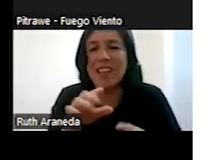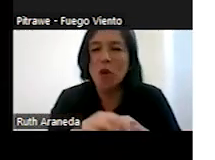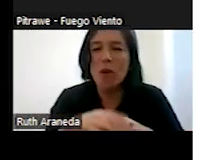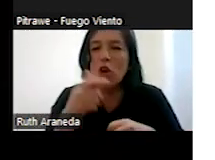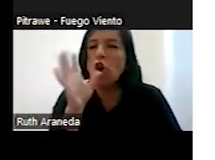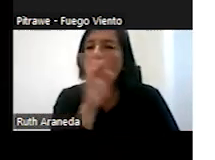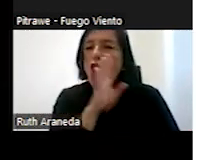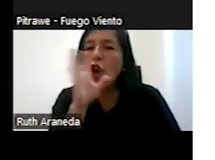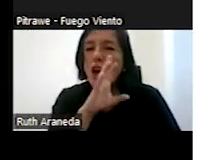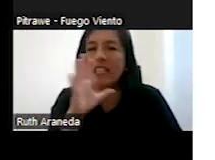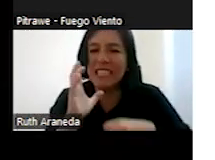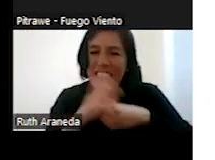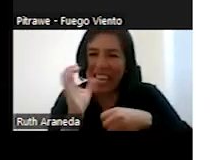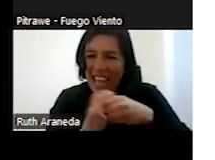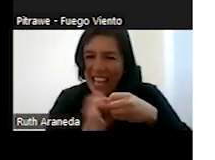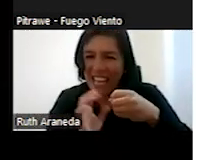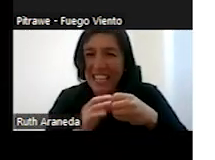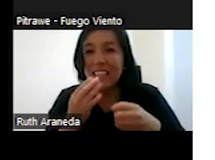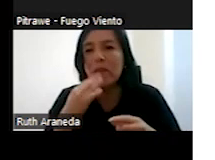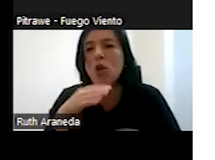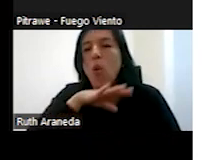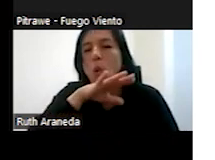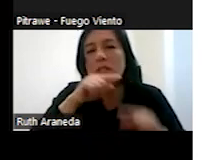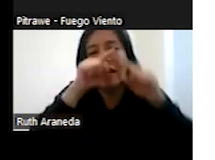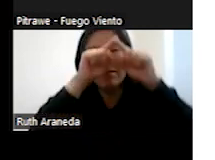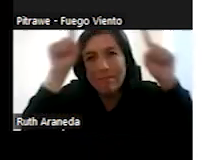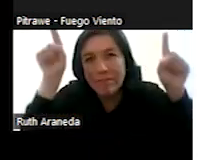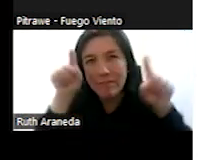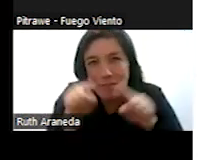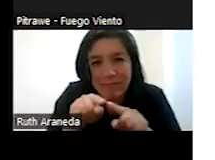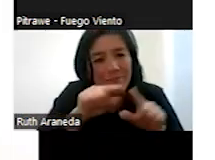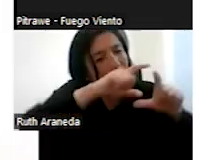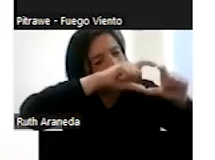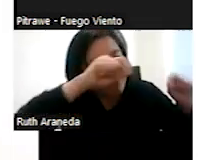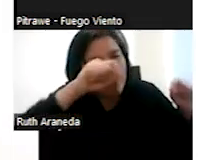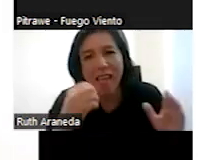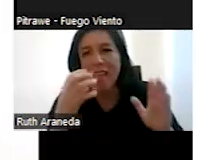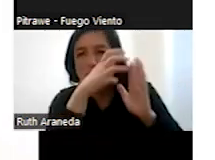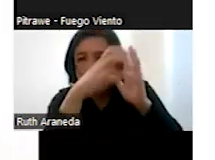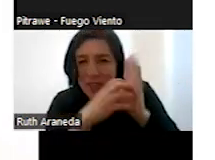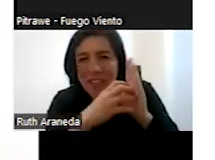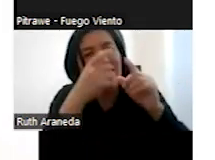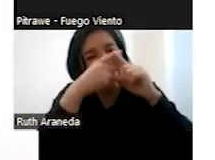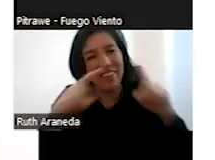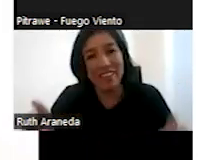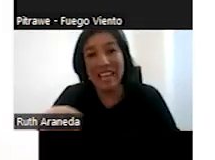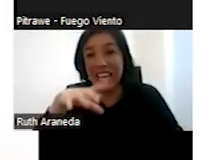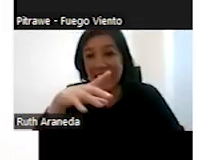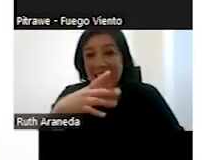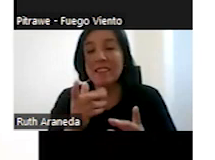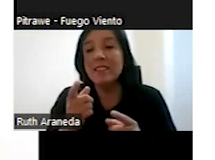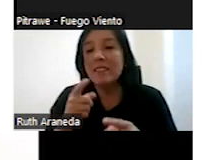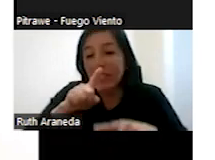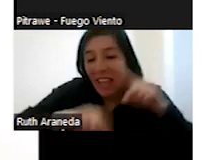la decoración geométrica en vez de lo naturalista, con el trinacrio. Este es el símbolo de la cultura Aconcagua. Cerámica, o sea, greda de